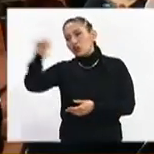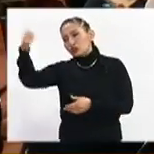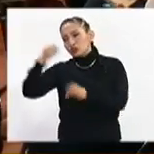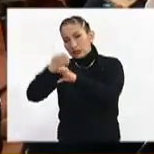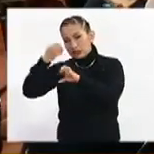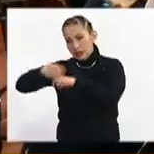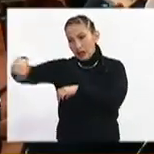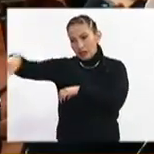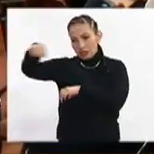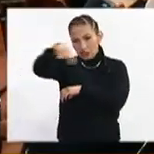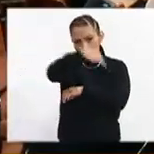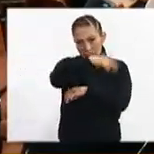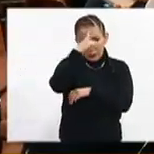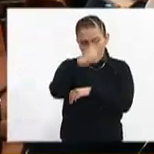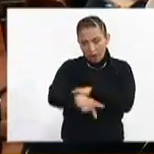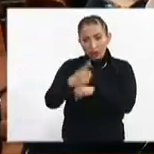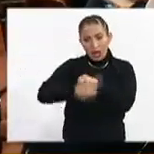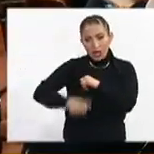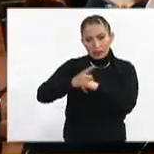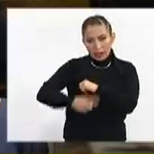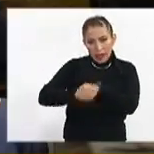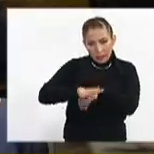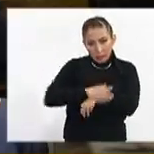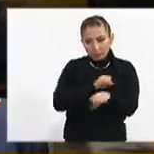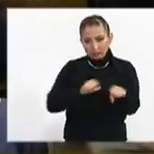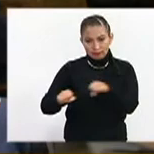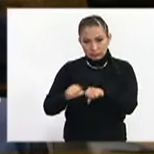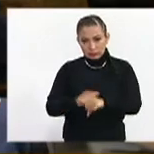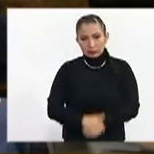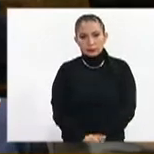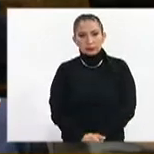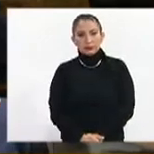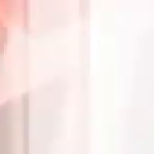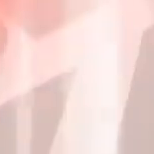otras entidades del país afectadas por el terremoto.